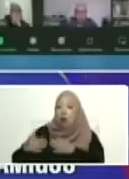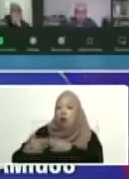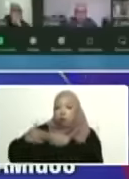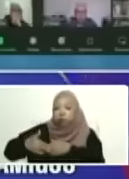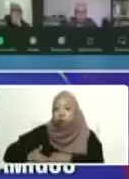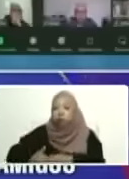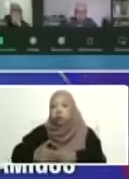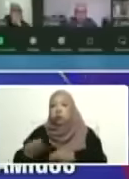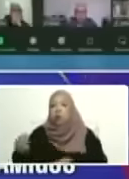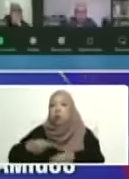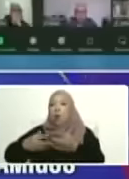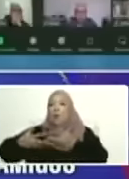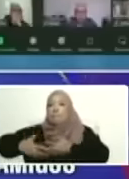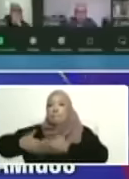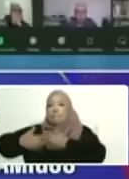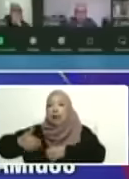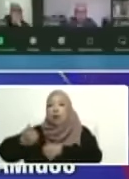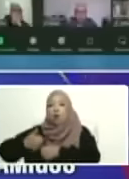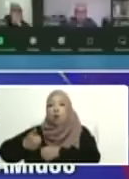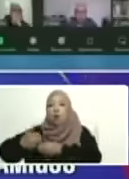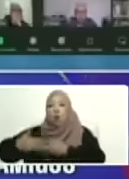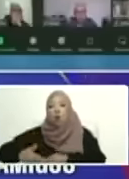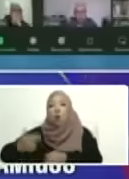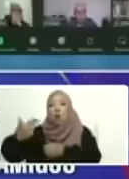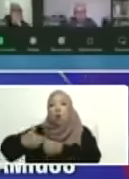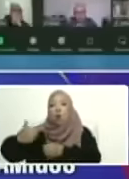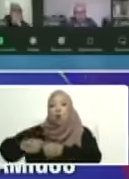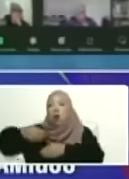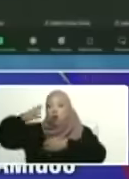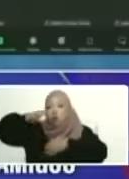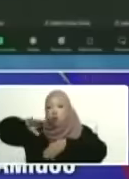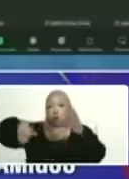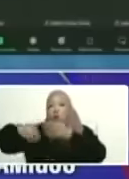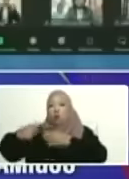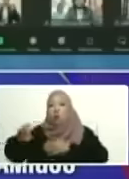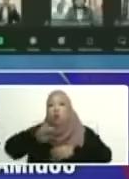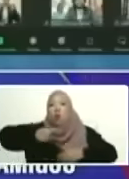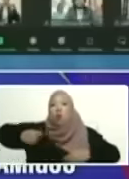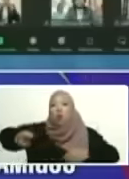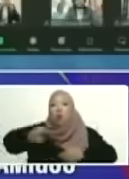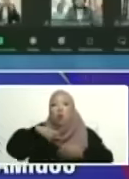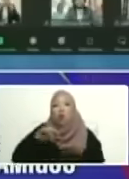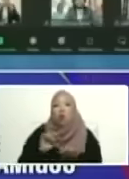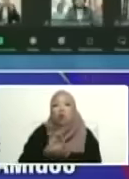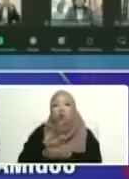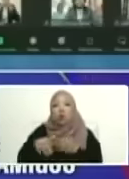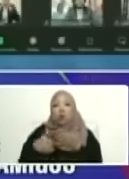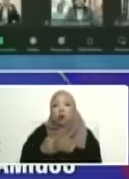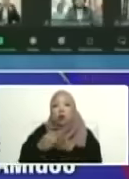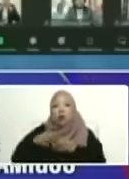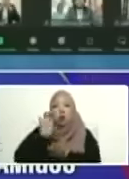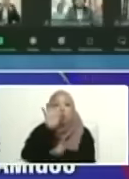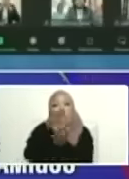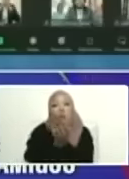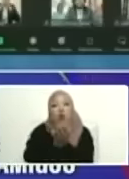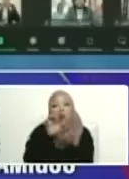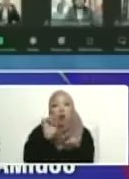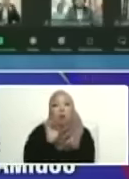Cada vez que metió un barco, fue nuestra Armada Bolivariana, lo buscó, se lo llevó a Margarita